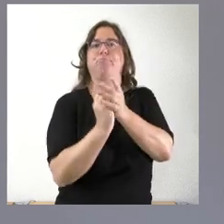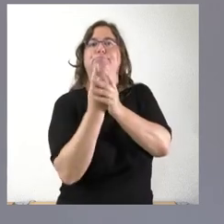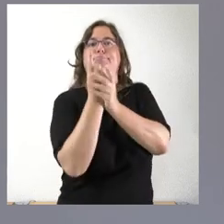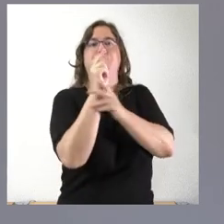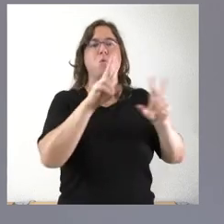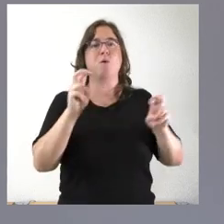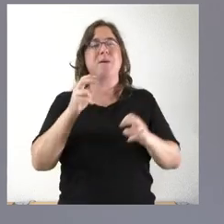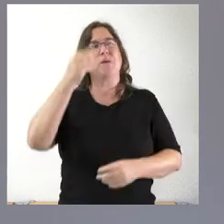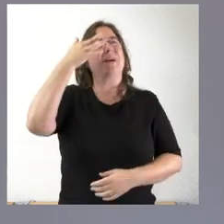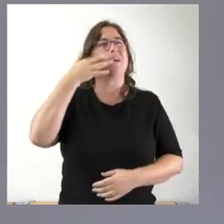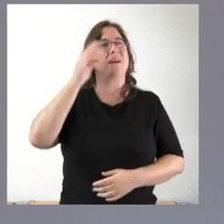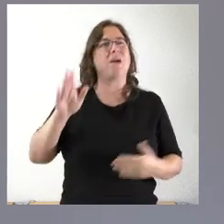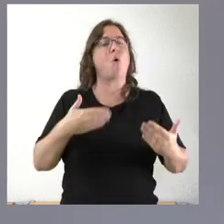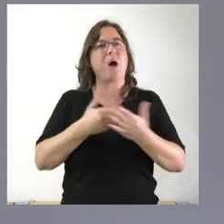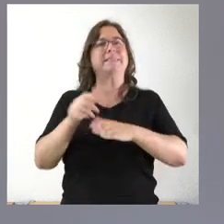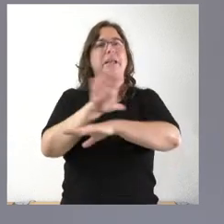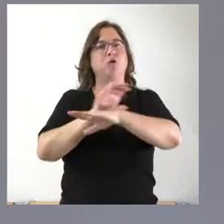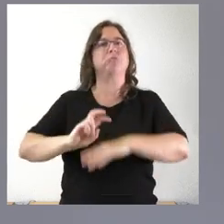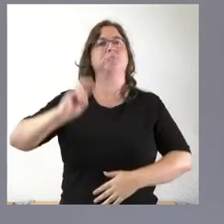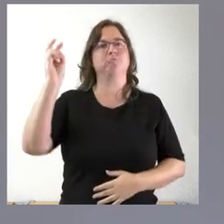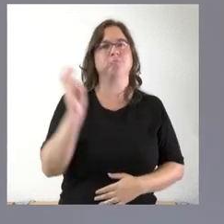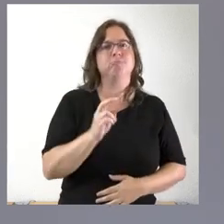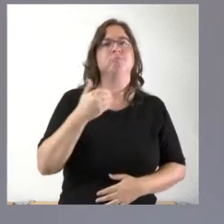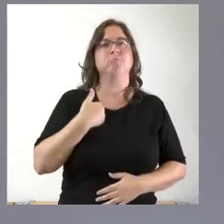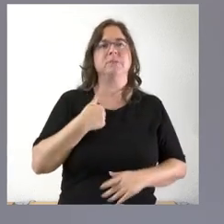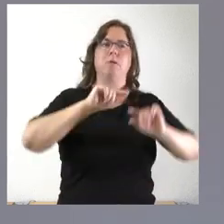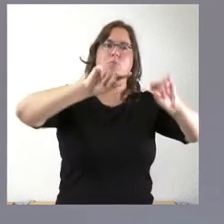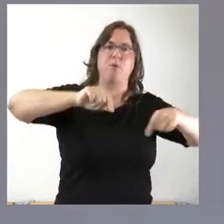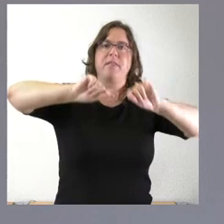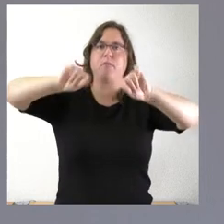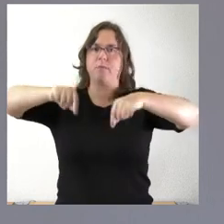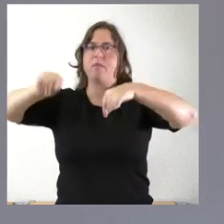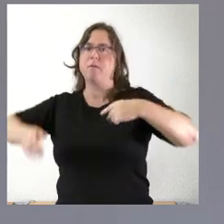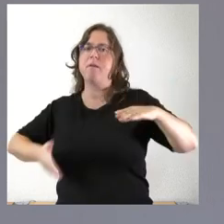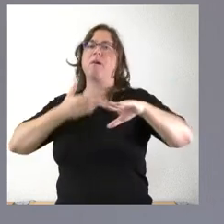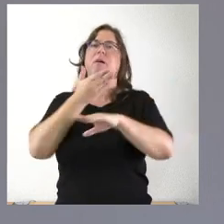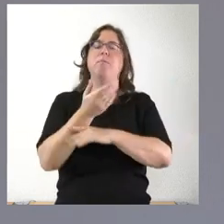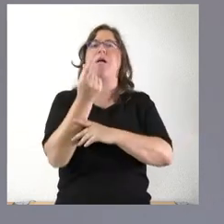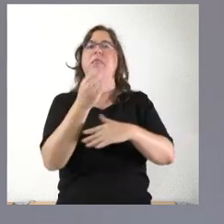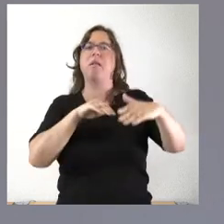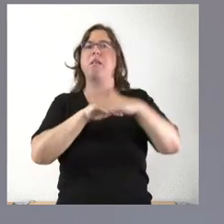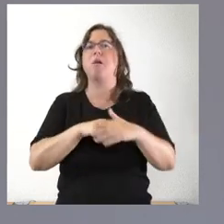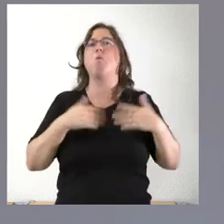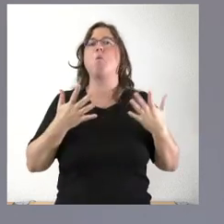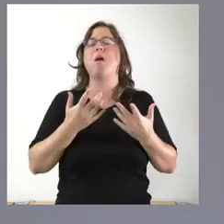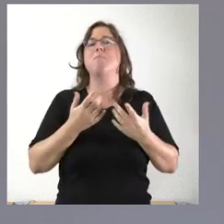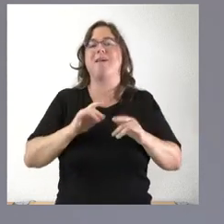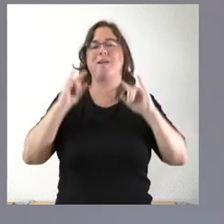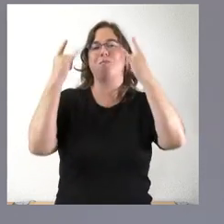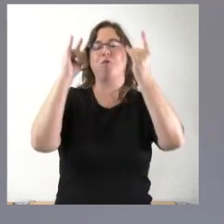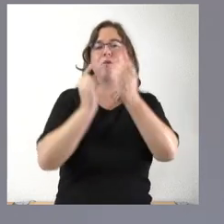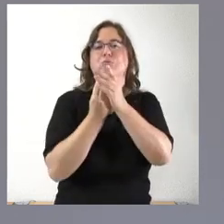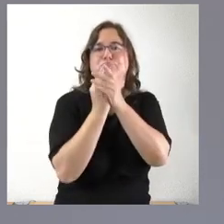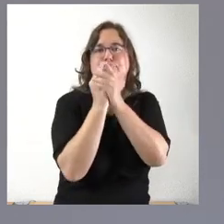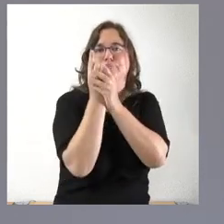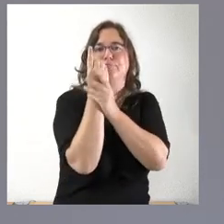propio consejero, además, ha asistido a varias reuniones ya en distintas provincias explicando cuáles son las inversiones en el ámbito de la regeneración y de la garantía